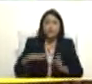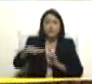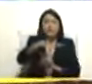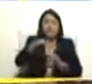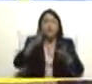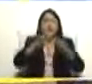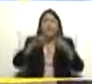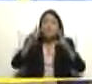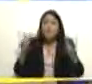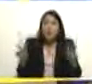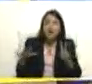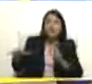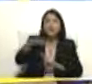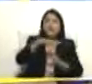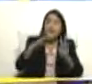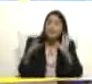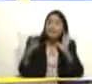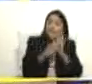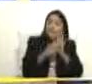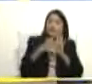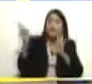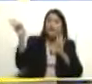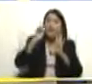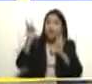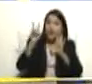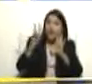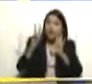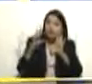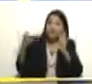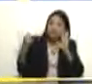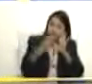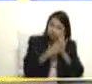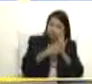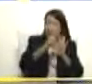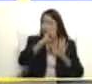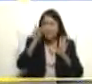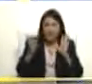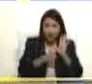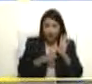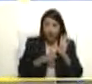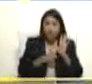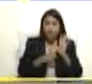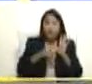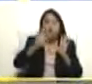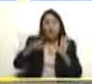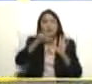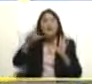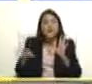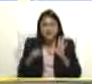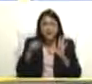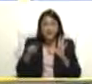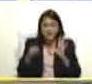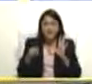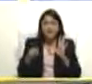respeto al mapa completo de Venezuela, porque el mapa ahora brilla completo con la Guayana Esequiba.